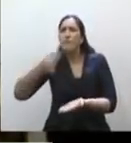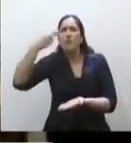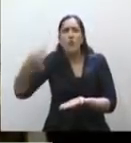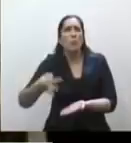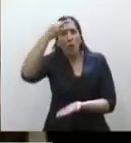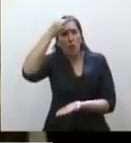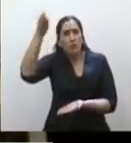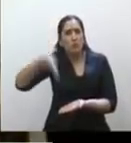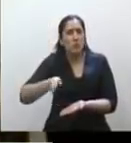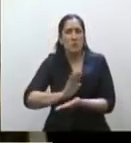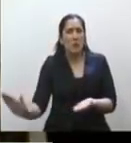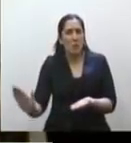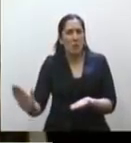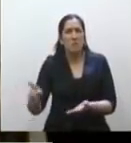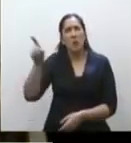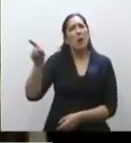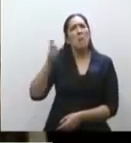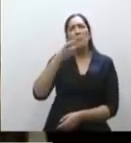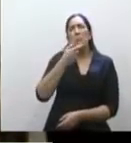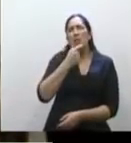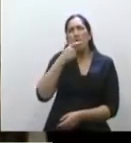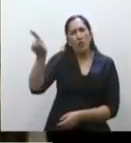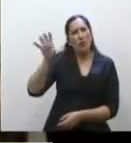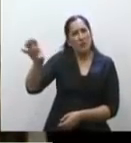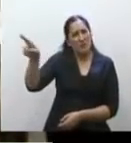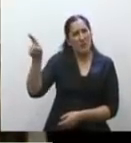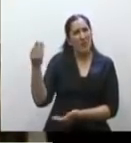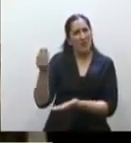Mendoza y nos relataba las peripecias